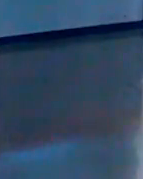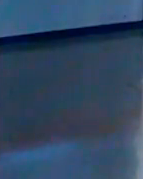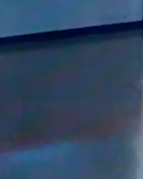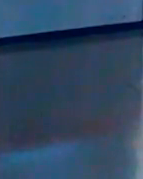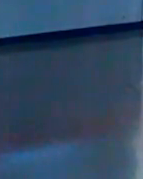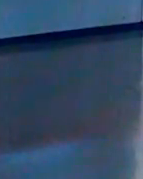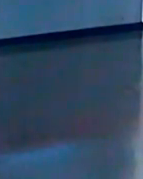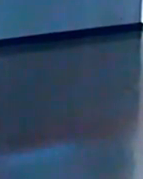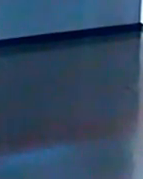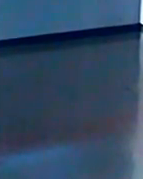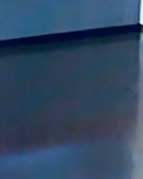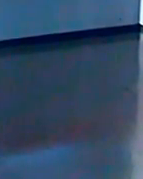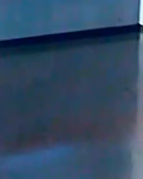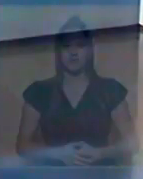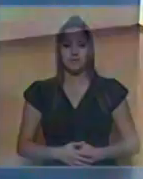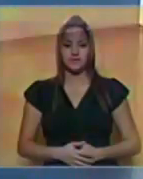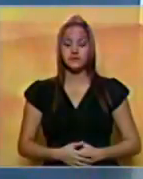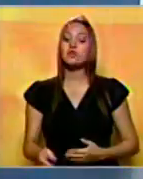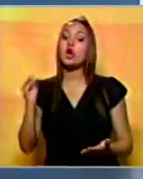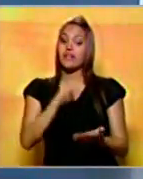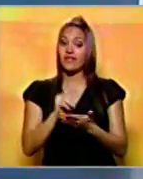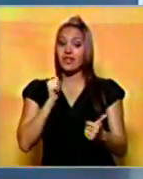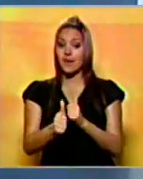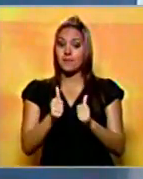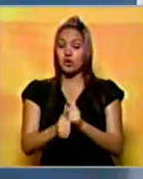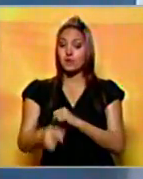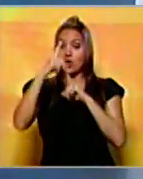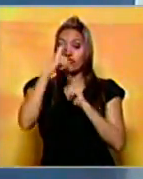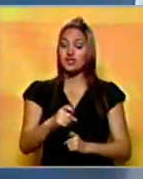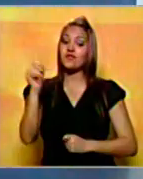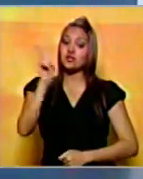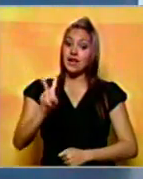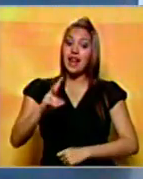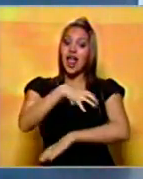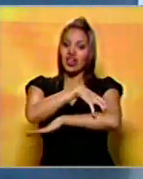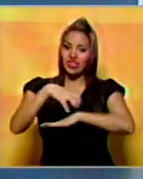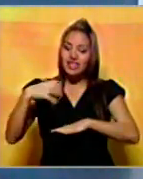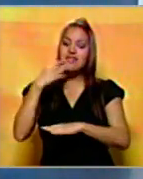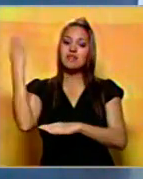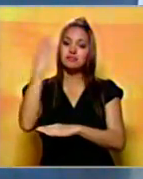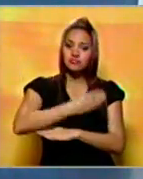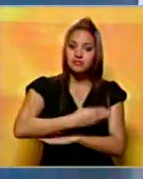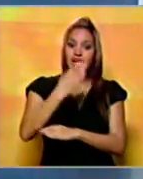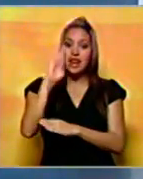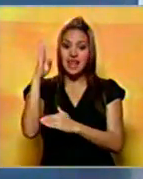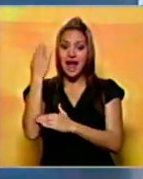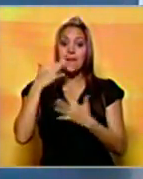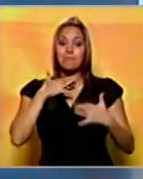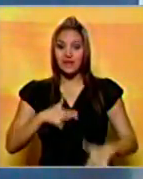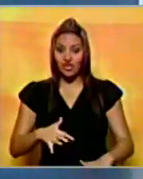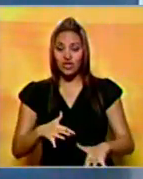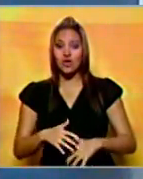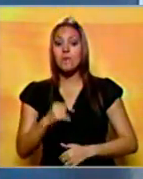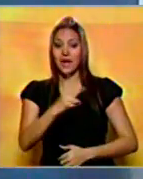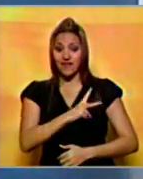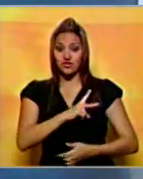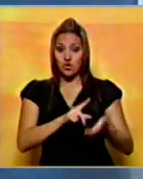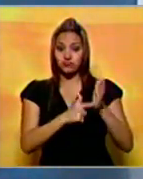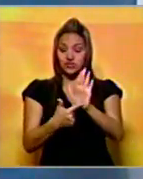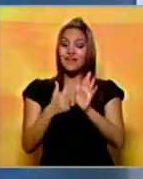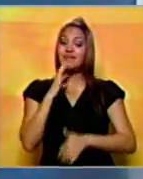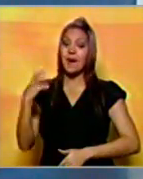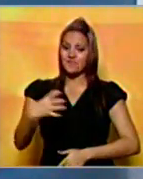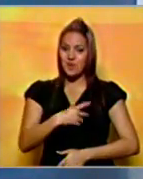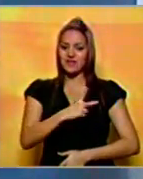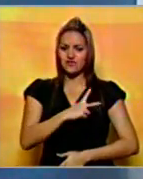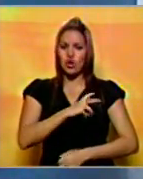Bien, retomamos los deportes con el béisbol profesional venezolano porque este domingo los Tigres de Aragua vencieron a los Cardenales de Lara con transmisión de Venevisión. El equipo campeón estuvo